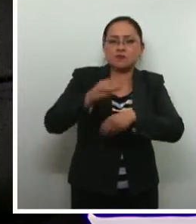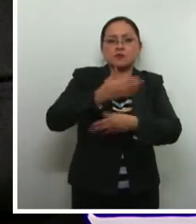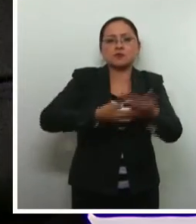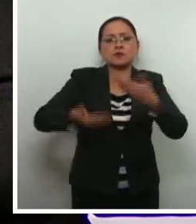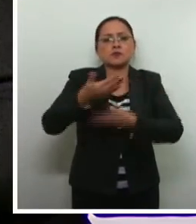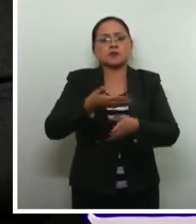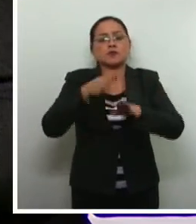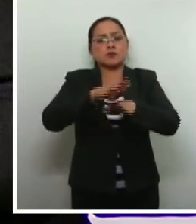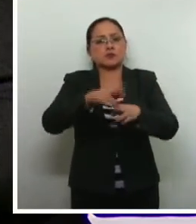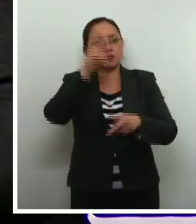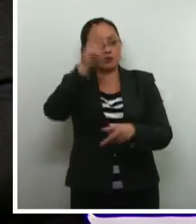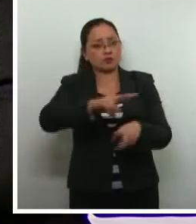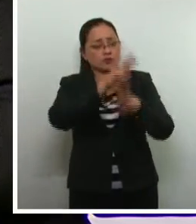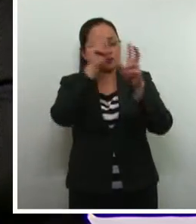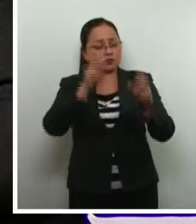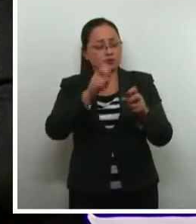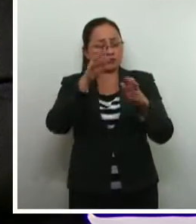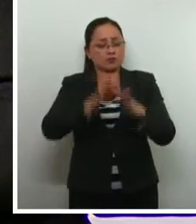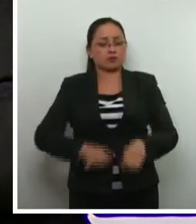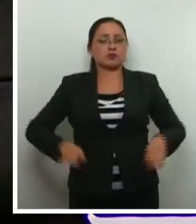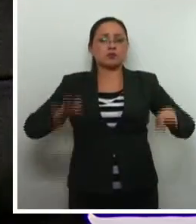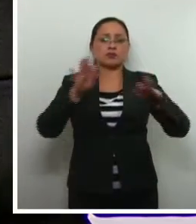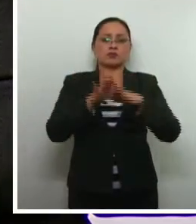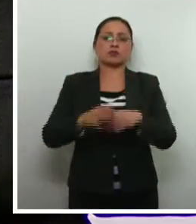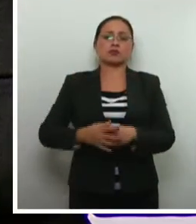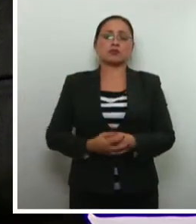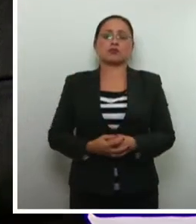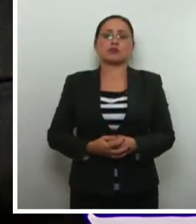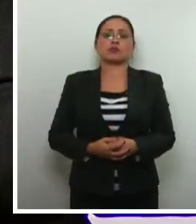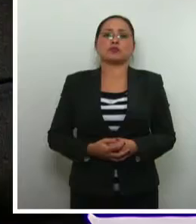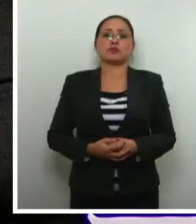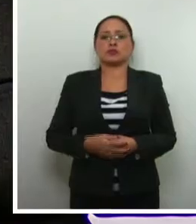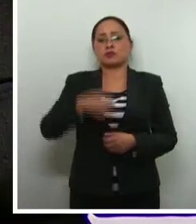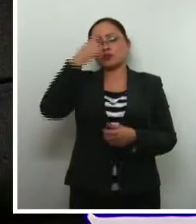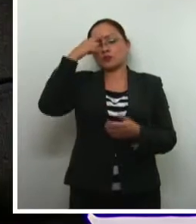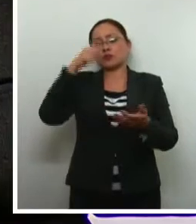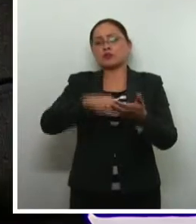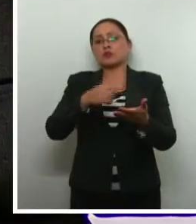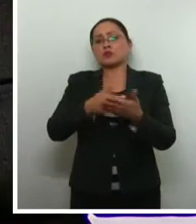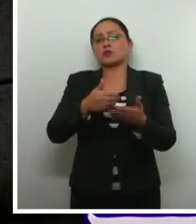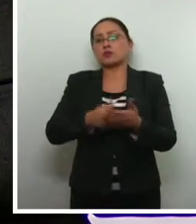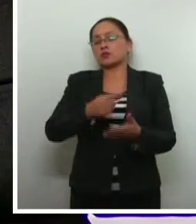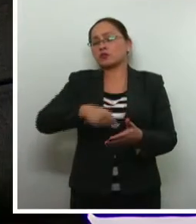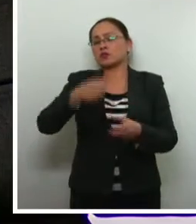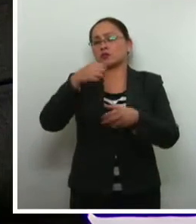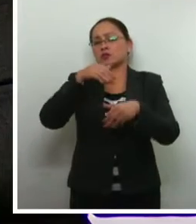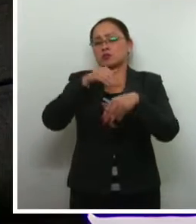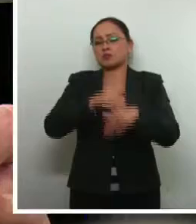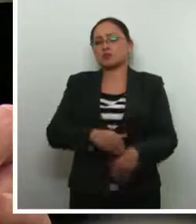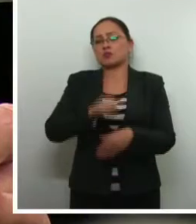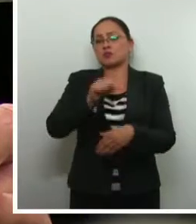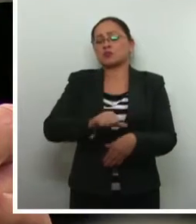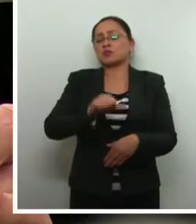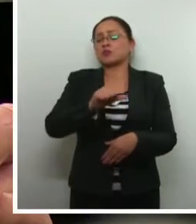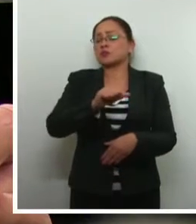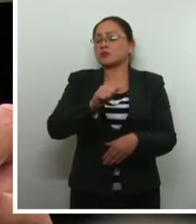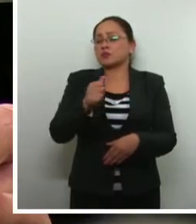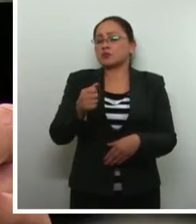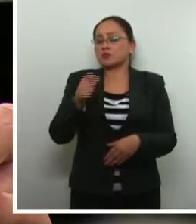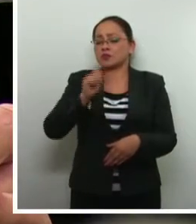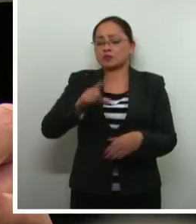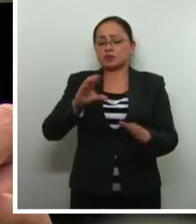asuntos realmente trascendentes. Y creo que hemos actuado en estricto apoyo al mandato de